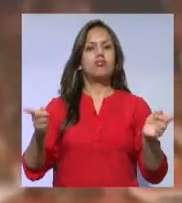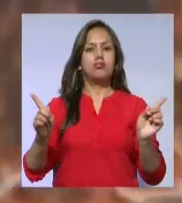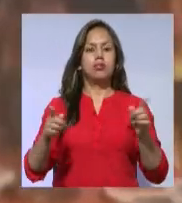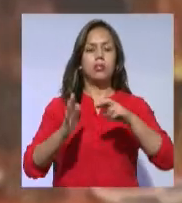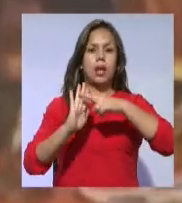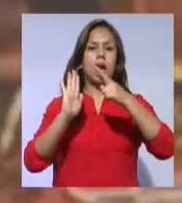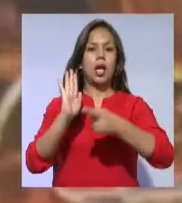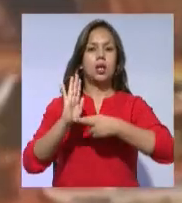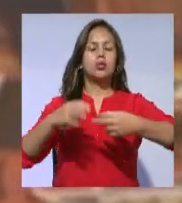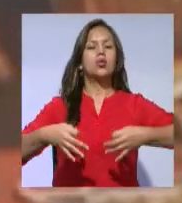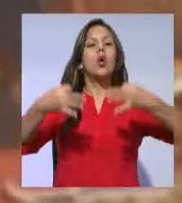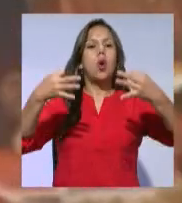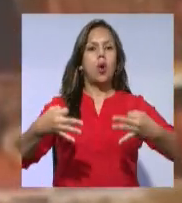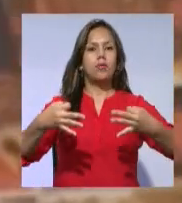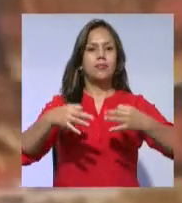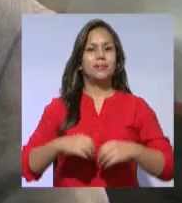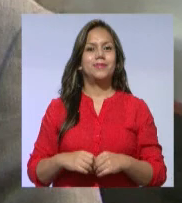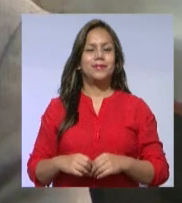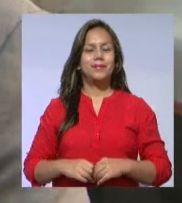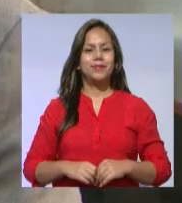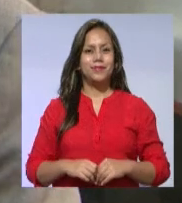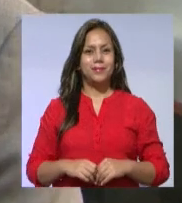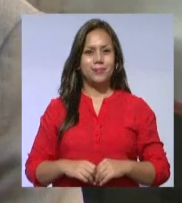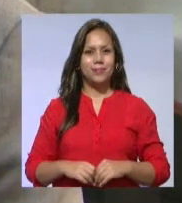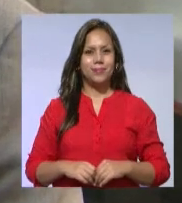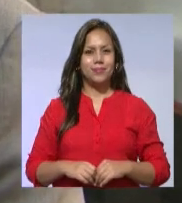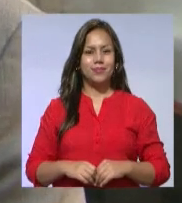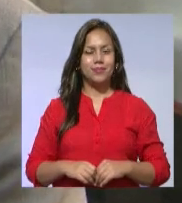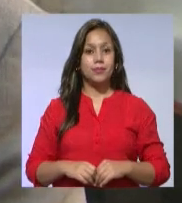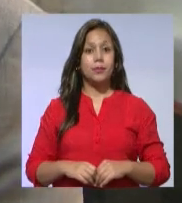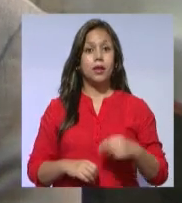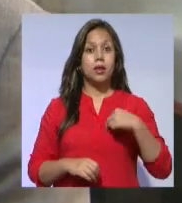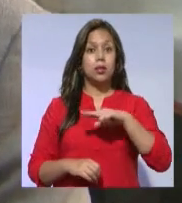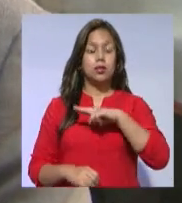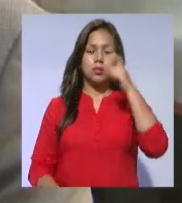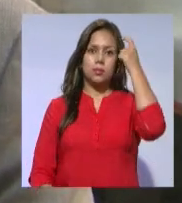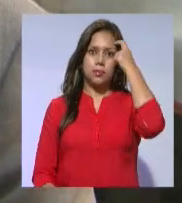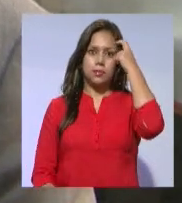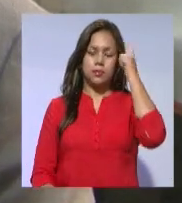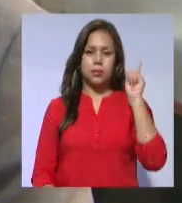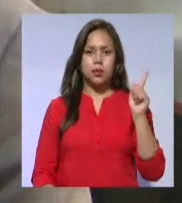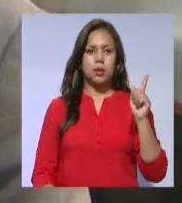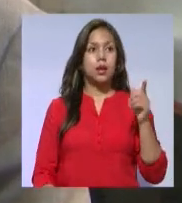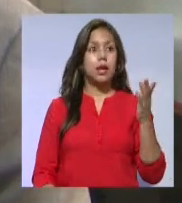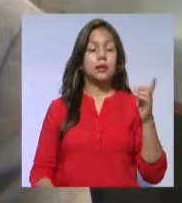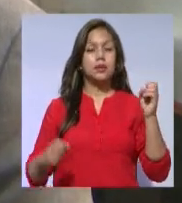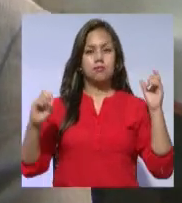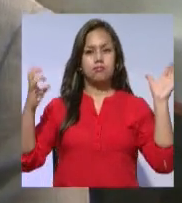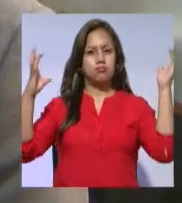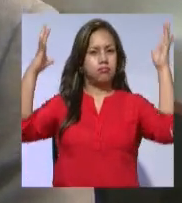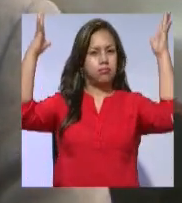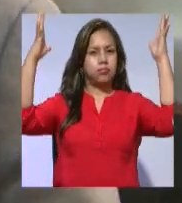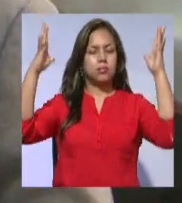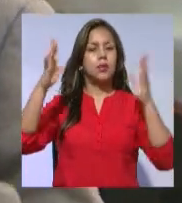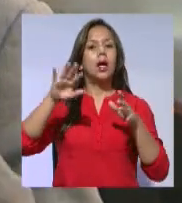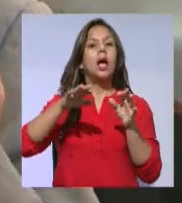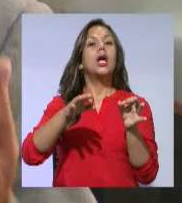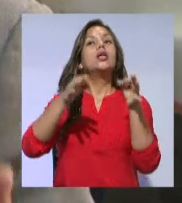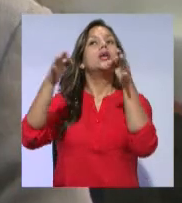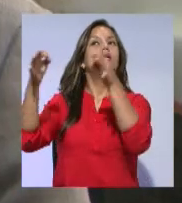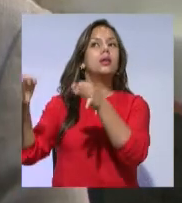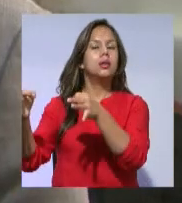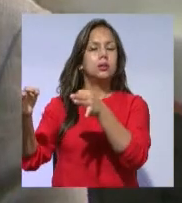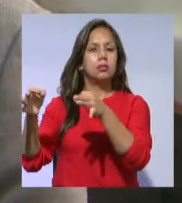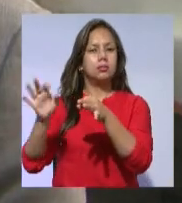el registro oficial pensábamos nosotros dejar este festejo para llevar la